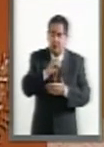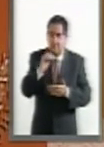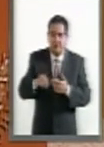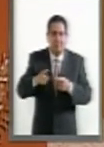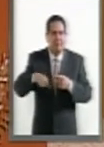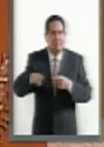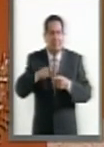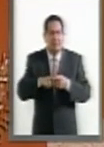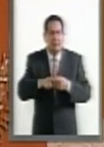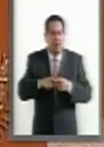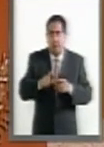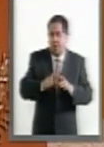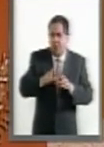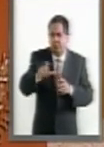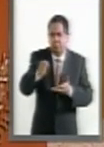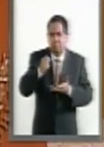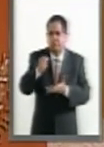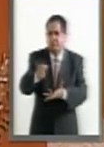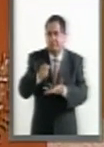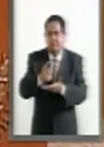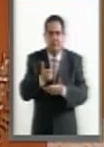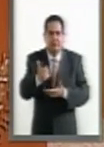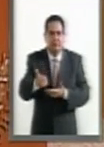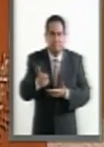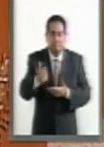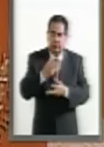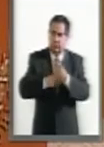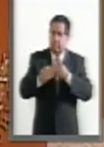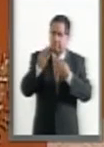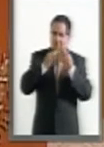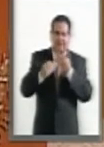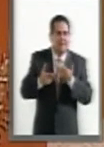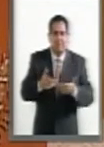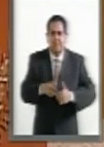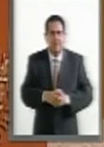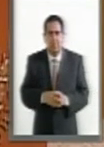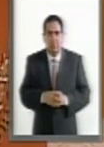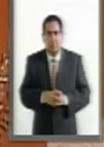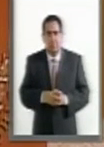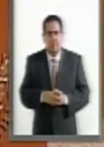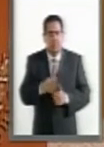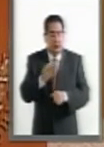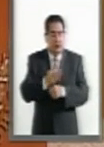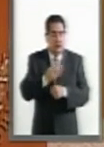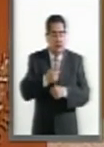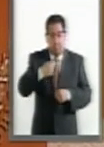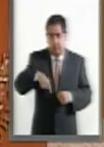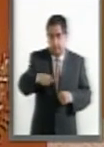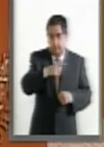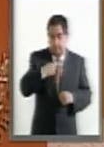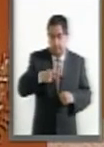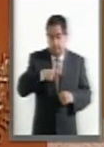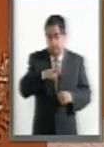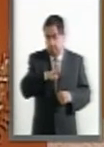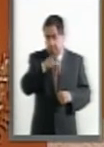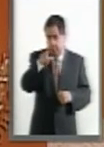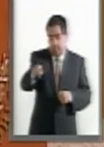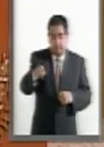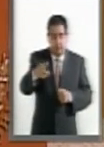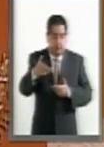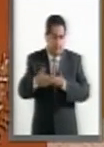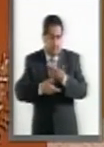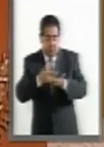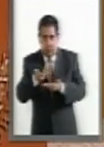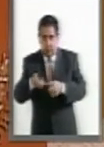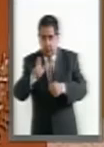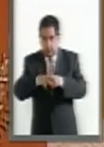desembolsar fuertes cantidades de dinero. La gente en este momento, si llega al servicio de